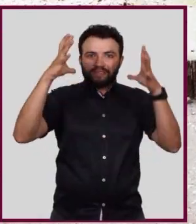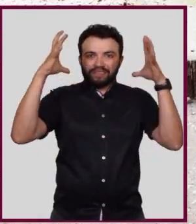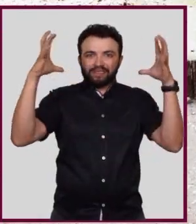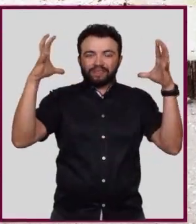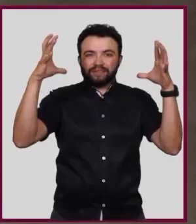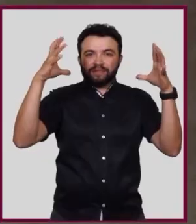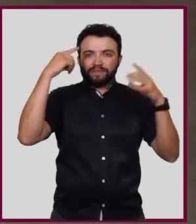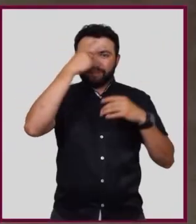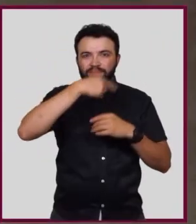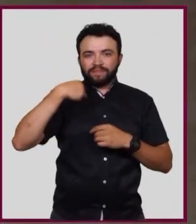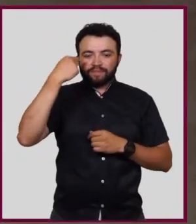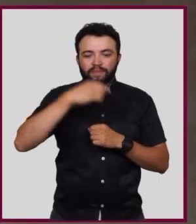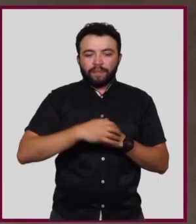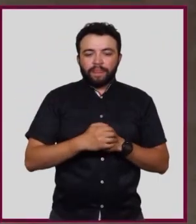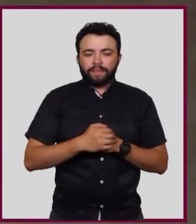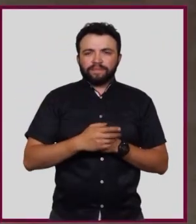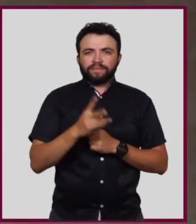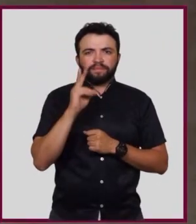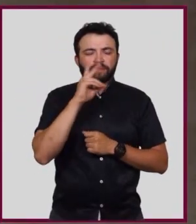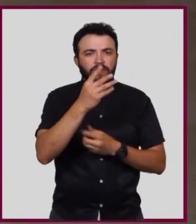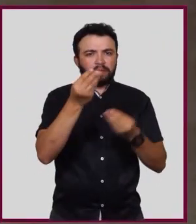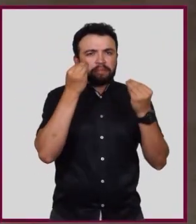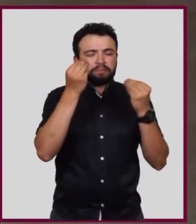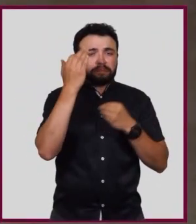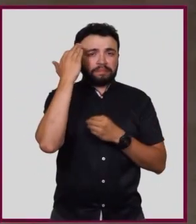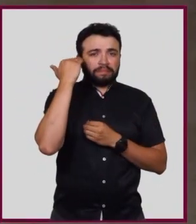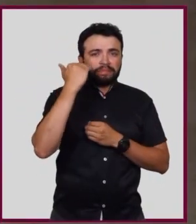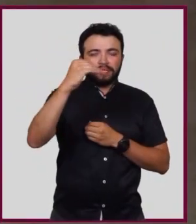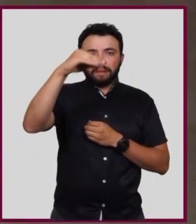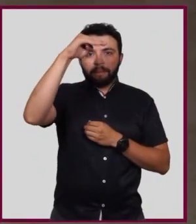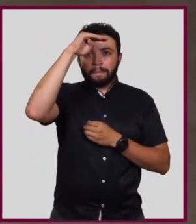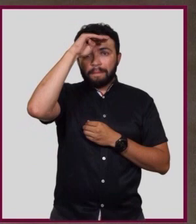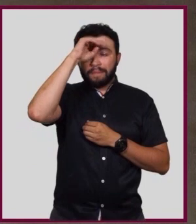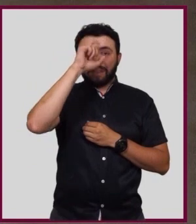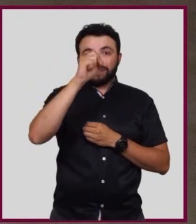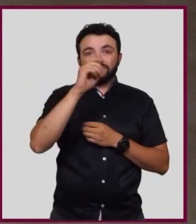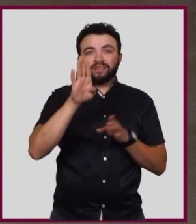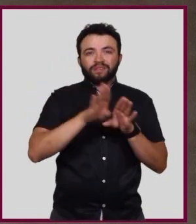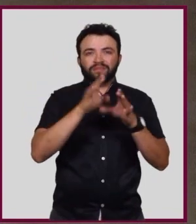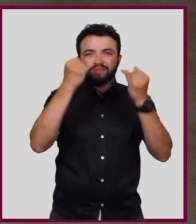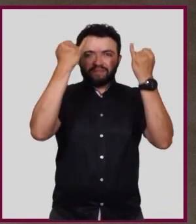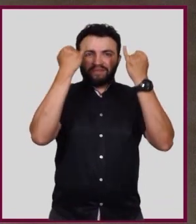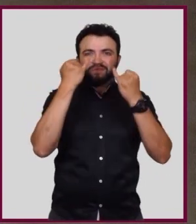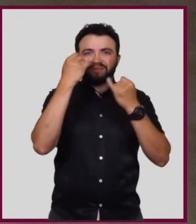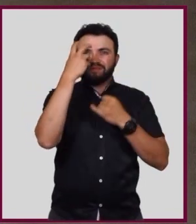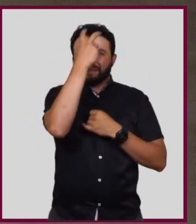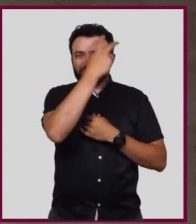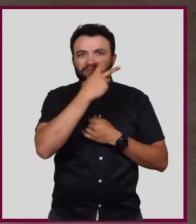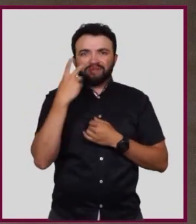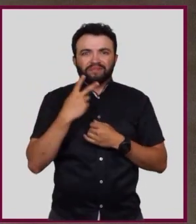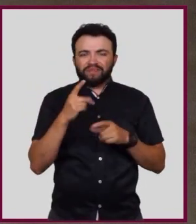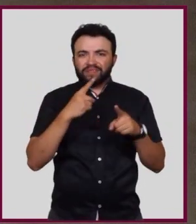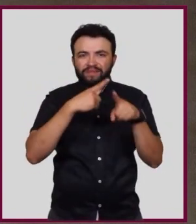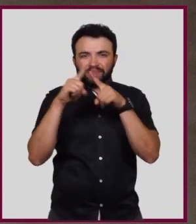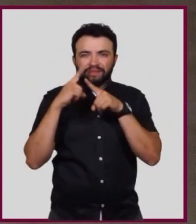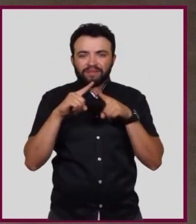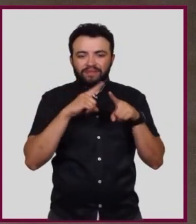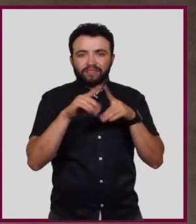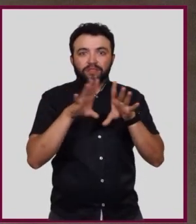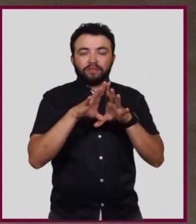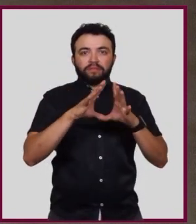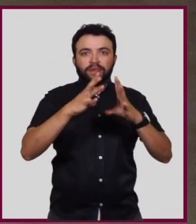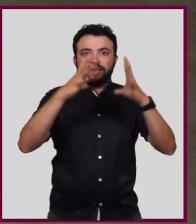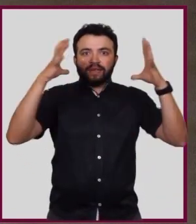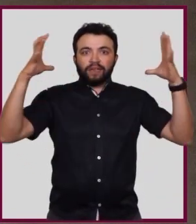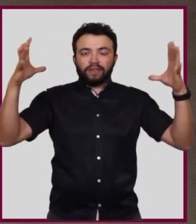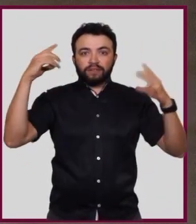basalto. Fíjense que por mucho tiempo se pensó que los rasgos físicos representados en estos monumentales esculturas